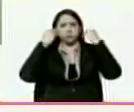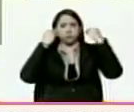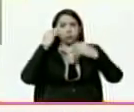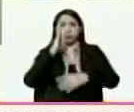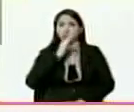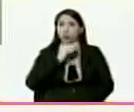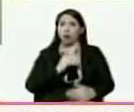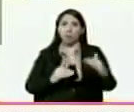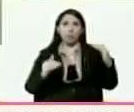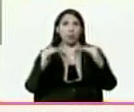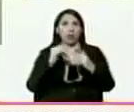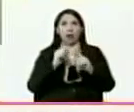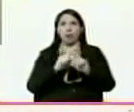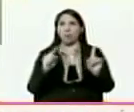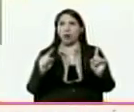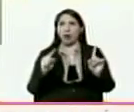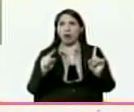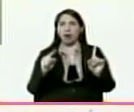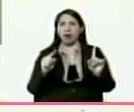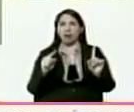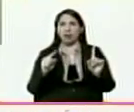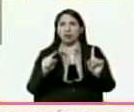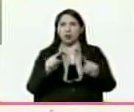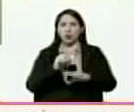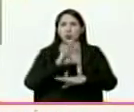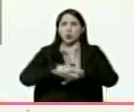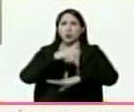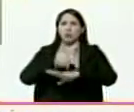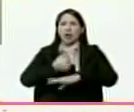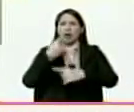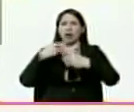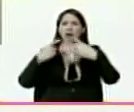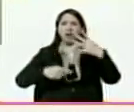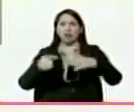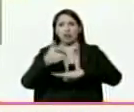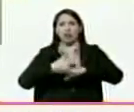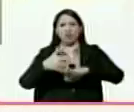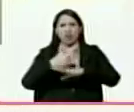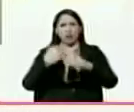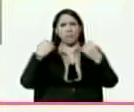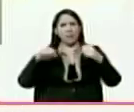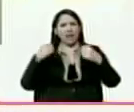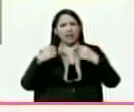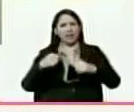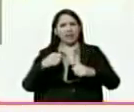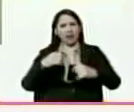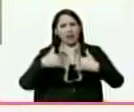para acusar a otro gobierno de prácticas que ellos cometen